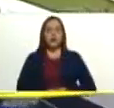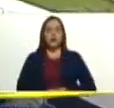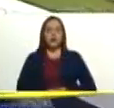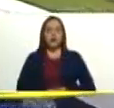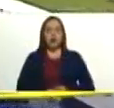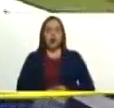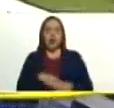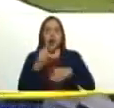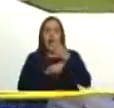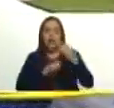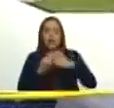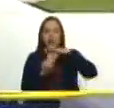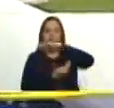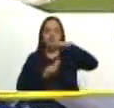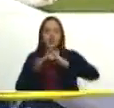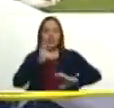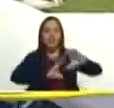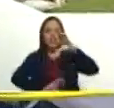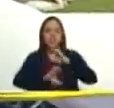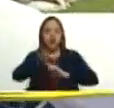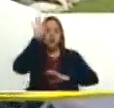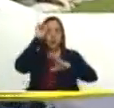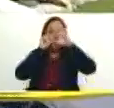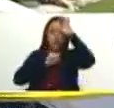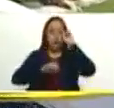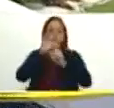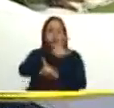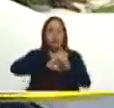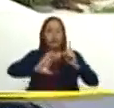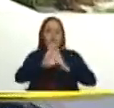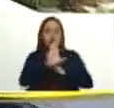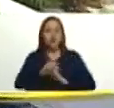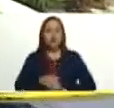Construir bases científicas y de conocimiento y culturales,